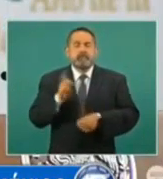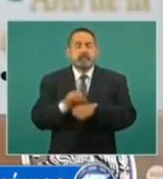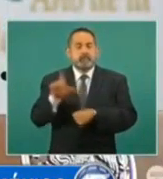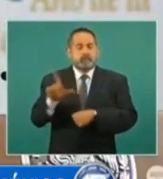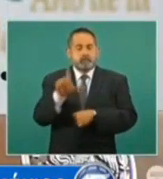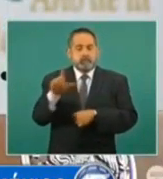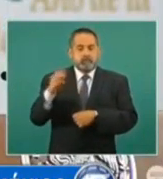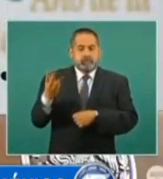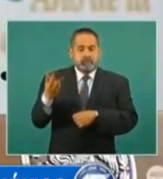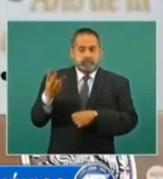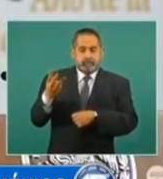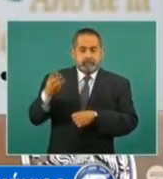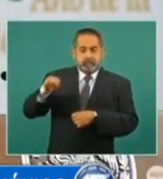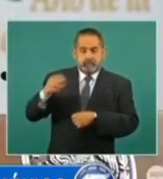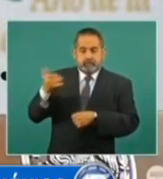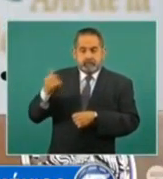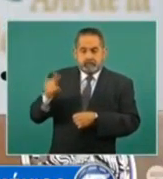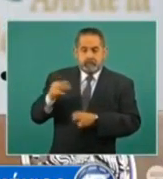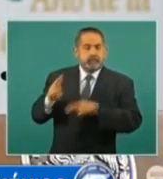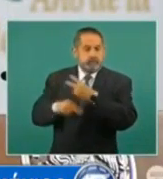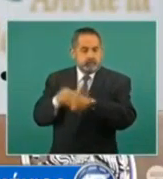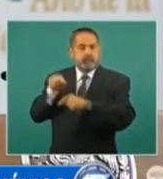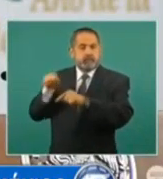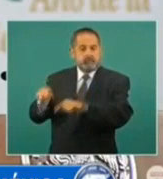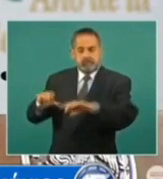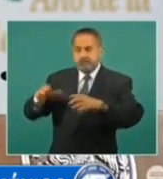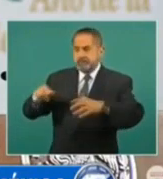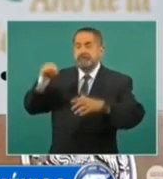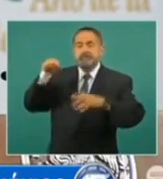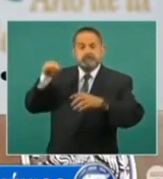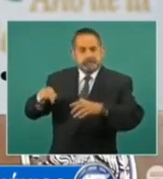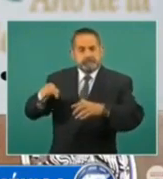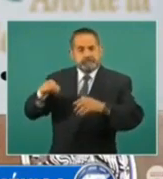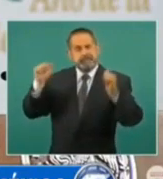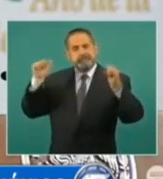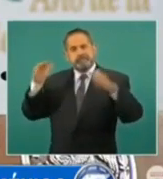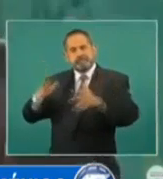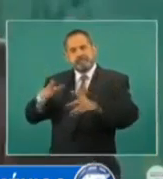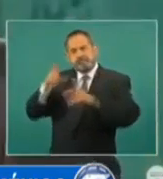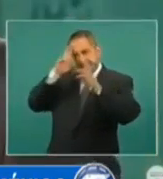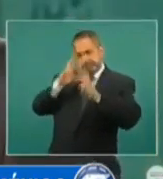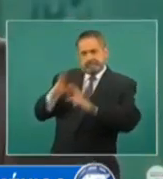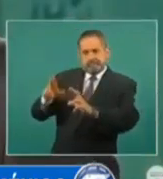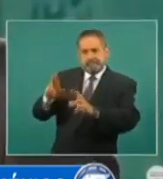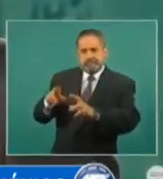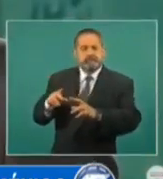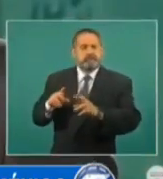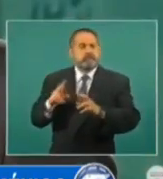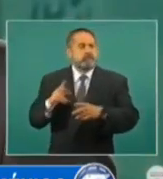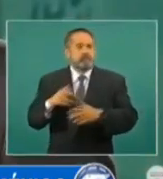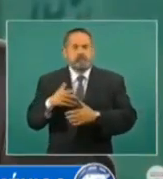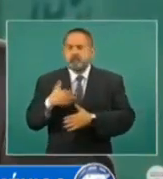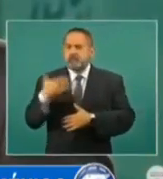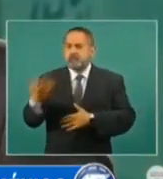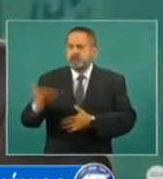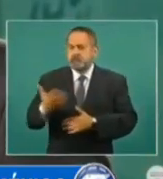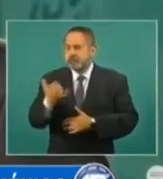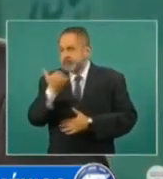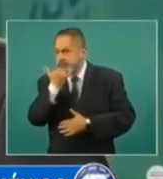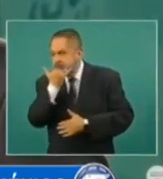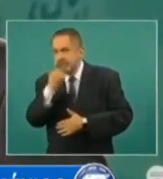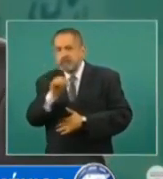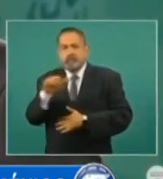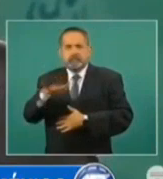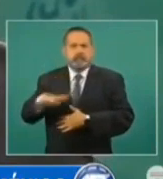mayo vamos a llevar a cabo la ceremonia de perdón nos va a acompañar